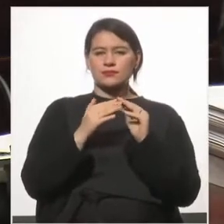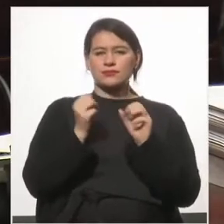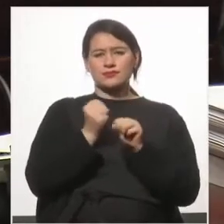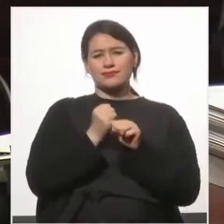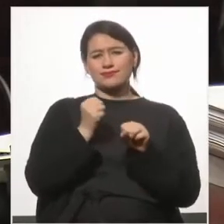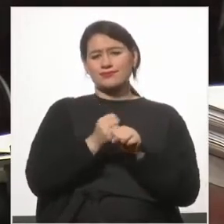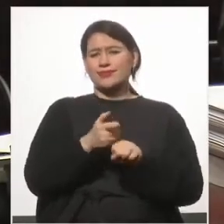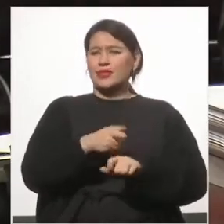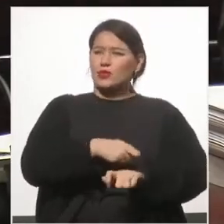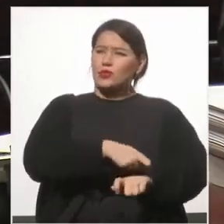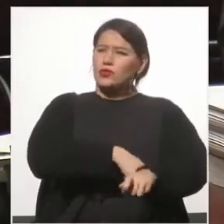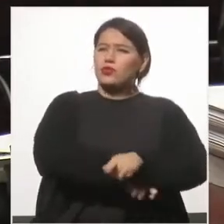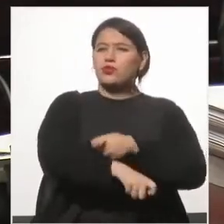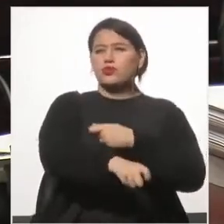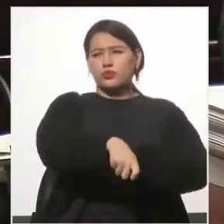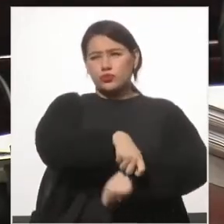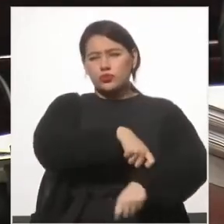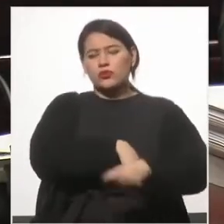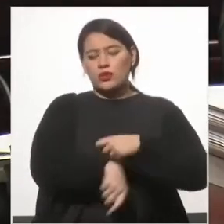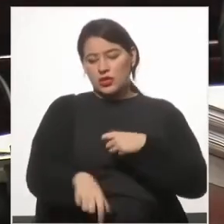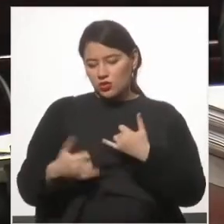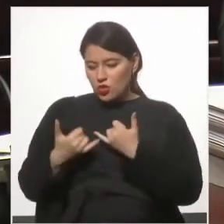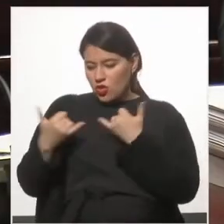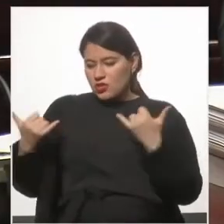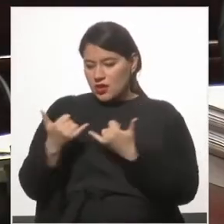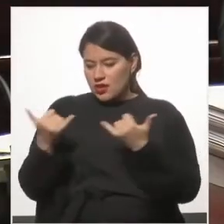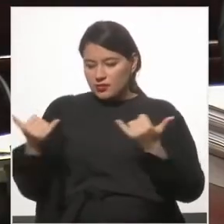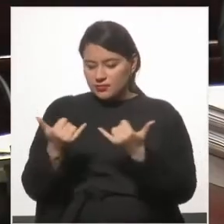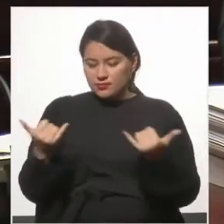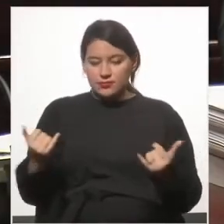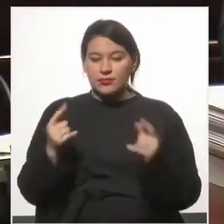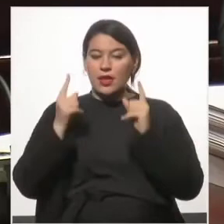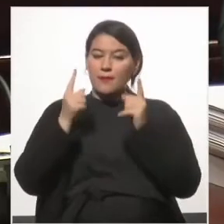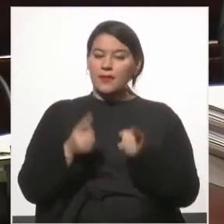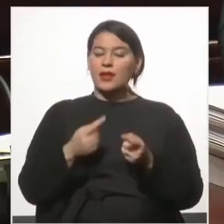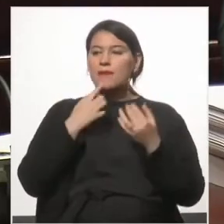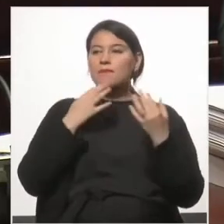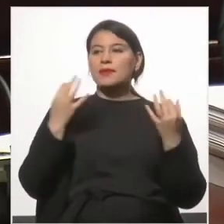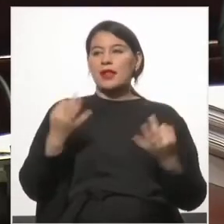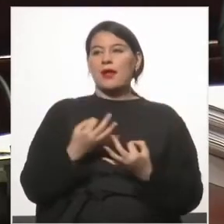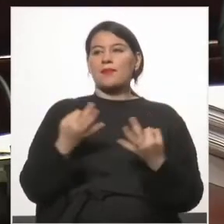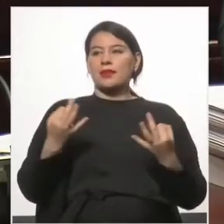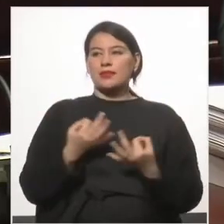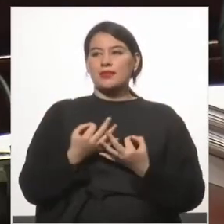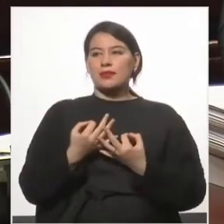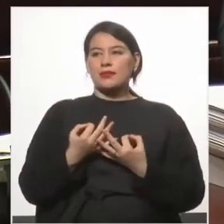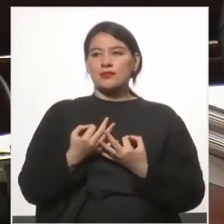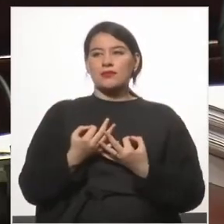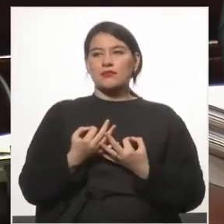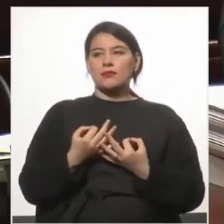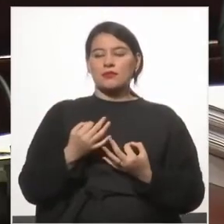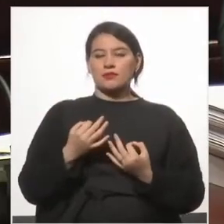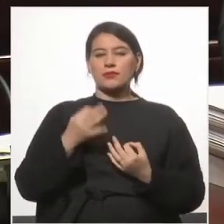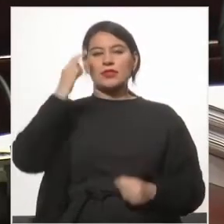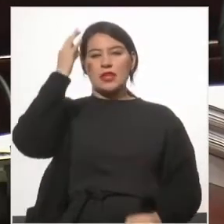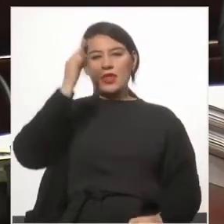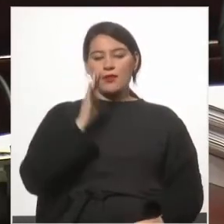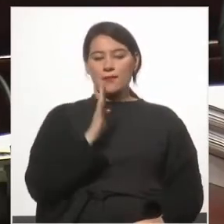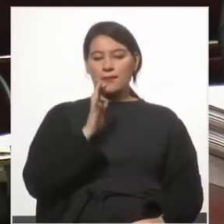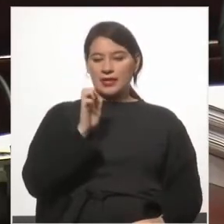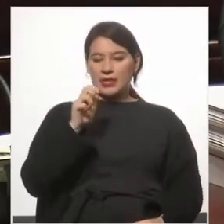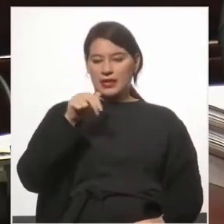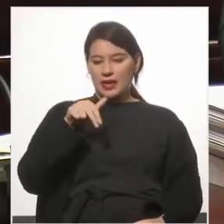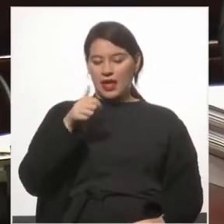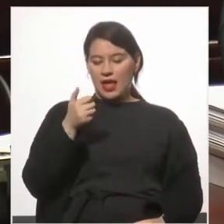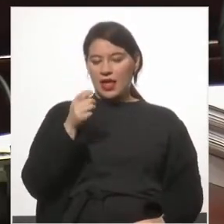trabajo en estos días. Y muy particularmente al senador Penades,